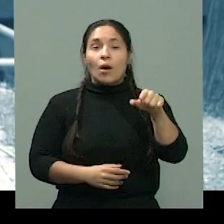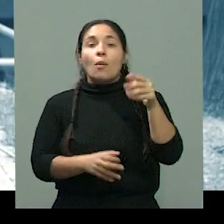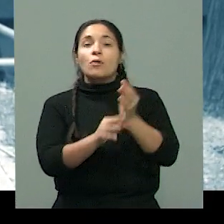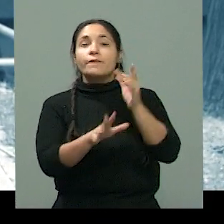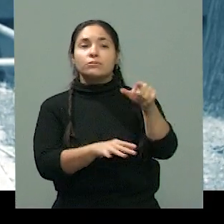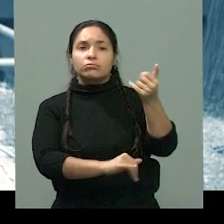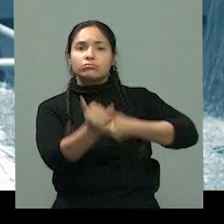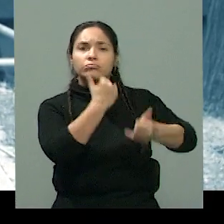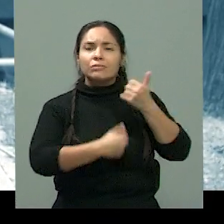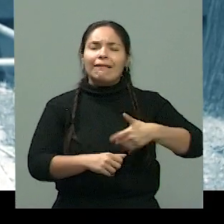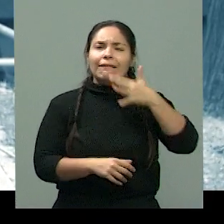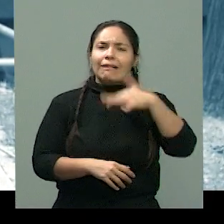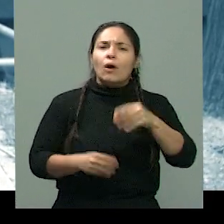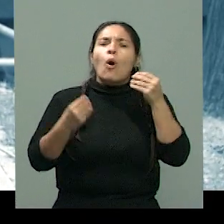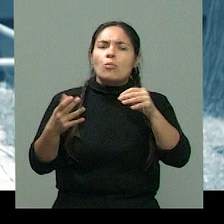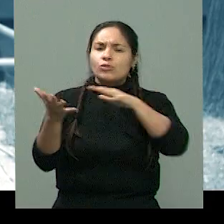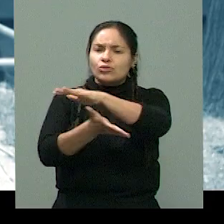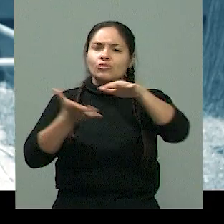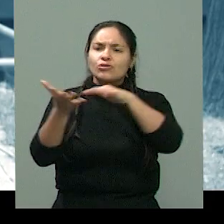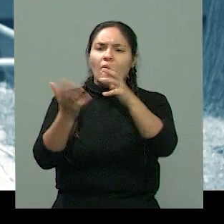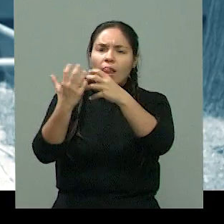motivos de esta dinámica social.